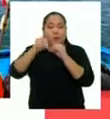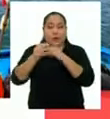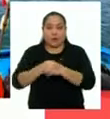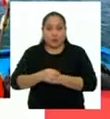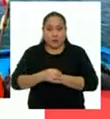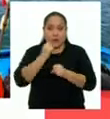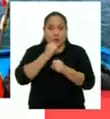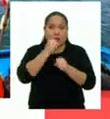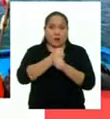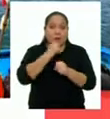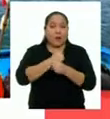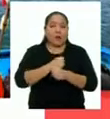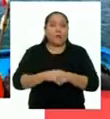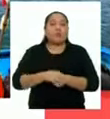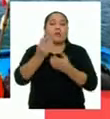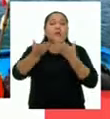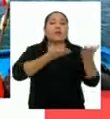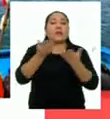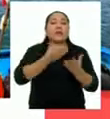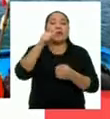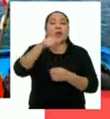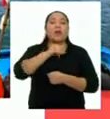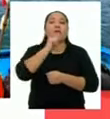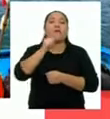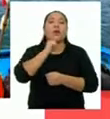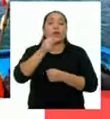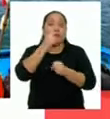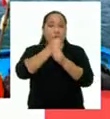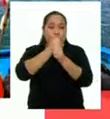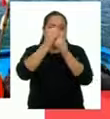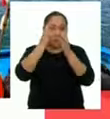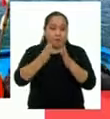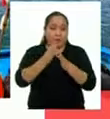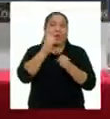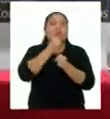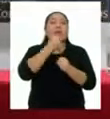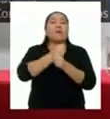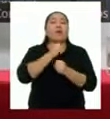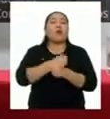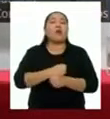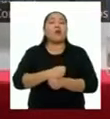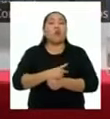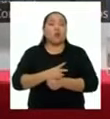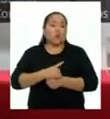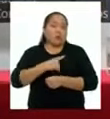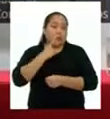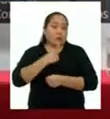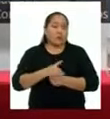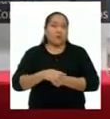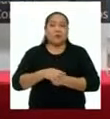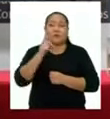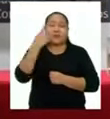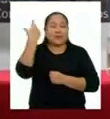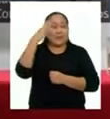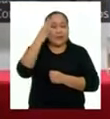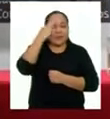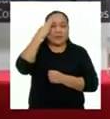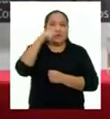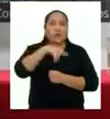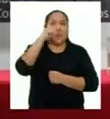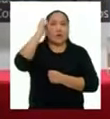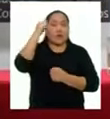una acción multisectorial que atienda el problema de la falta de empleo decente. La siguiente. Porque estamos convencidos de que las